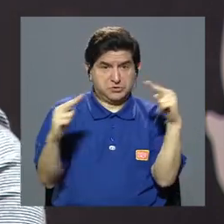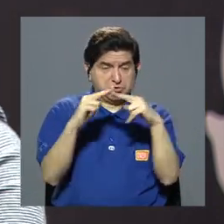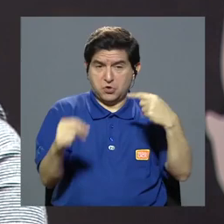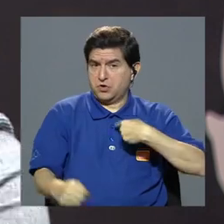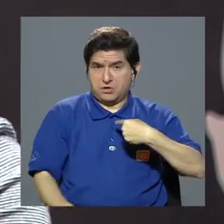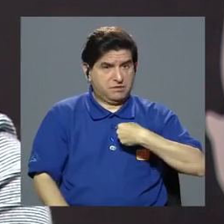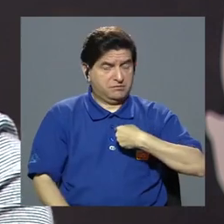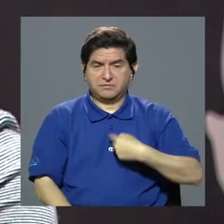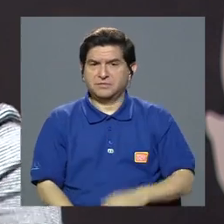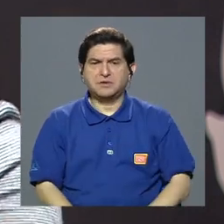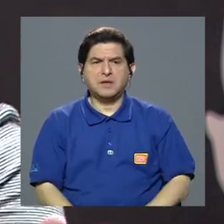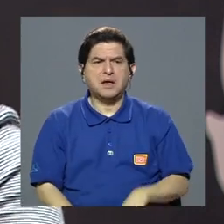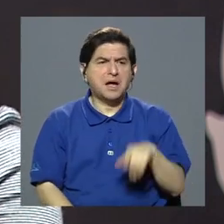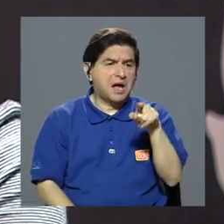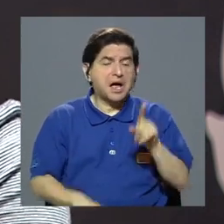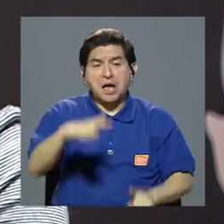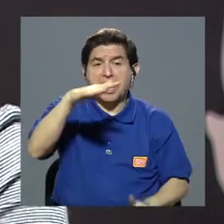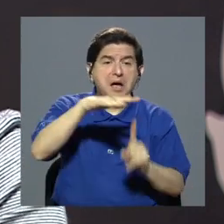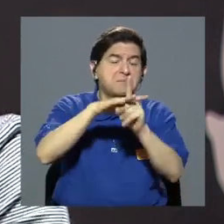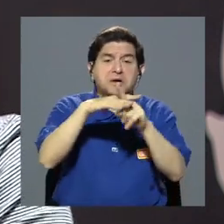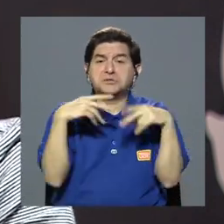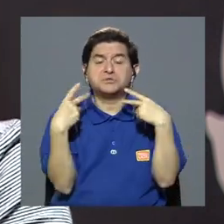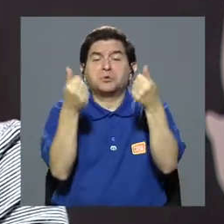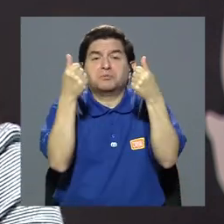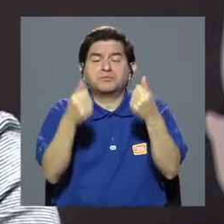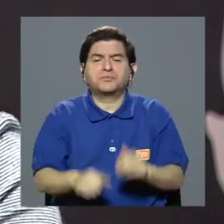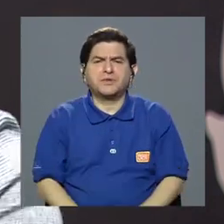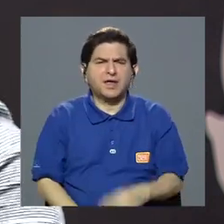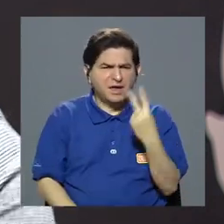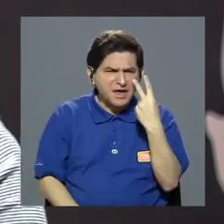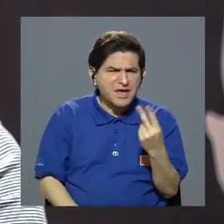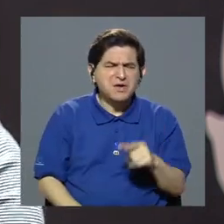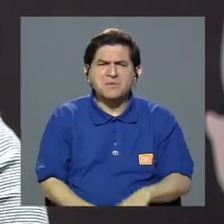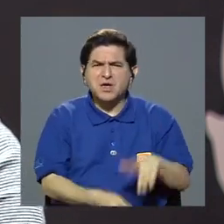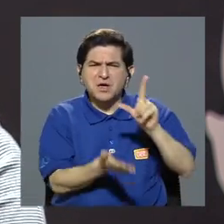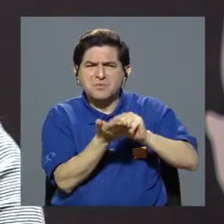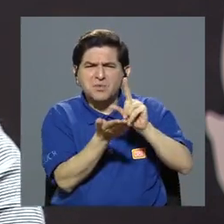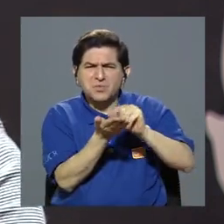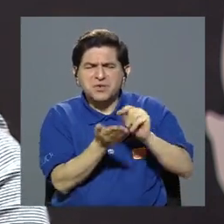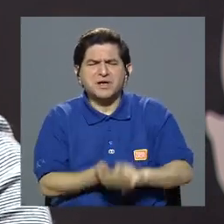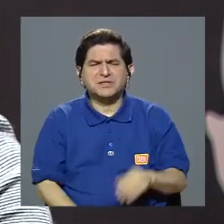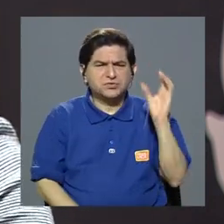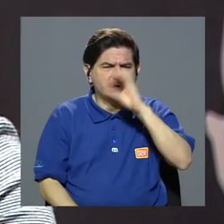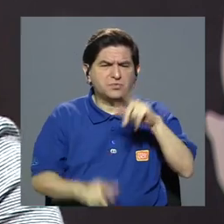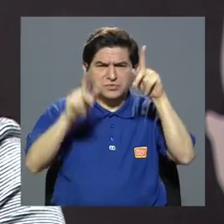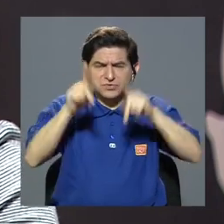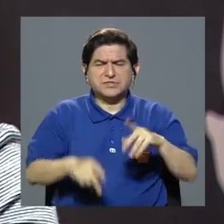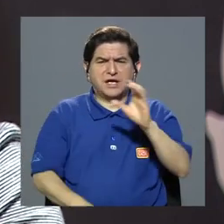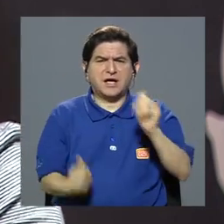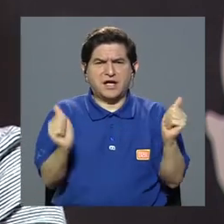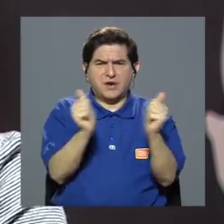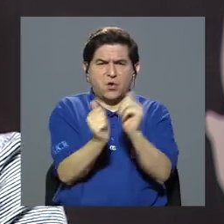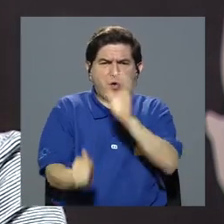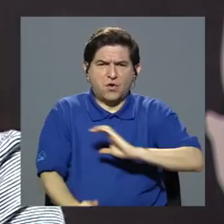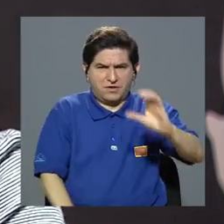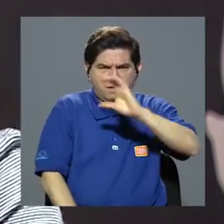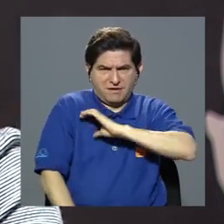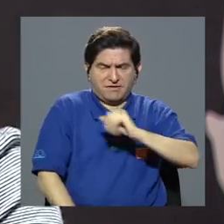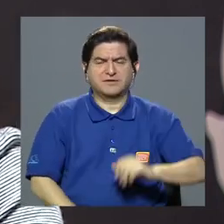era conocido mío sino alguien que apareció de la nada y una publicación que estaban buscando gente con ciertas características